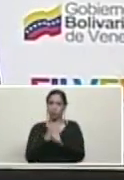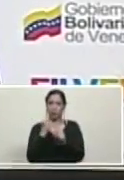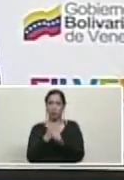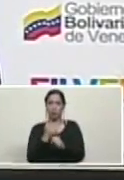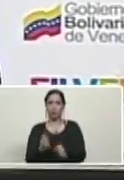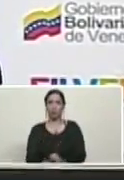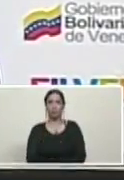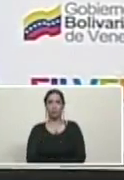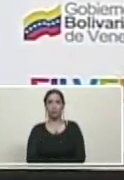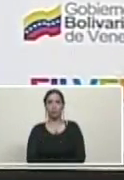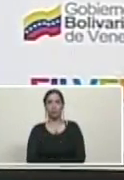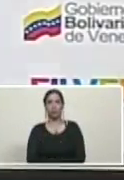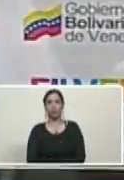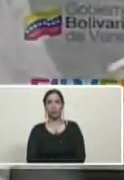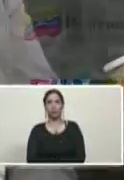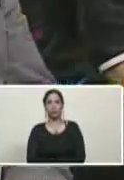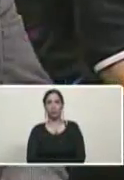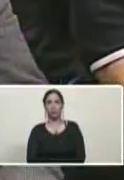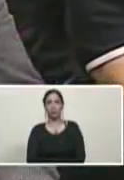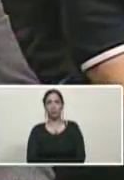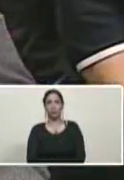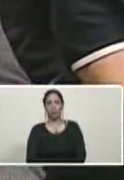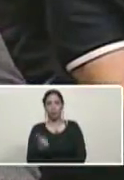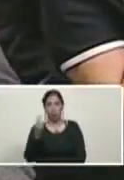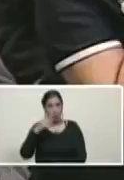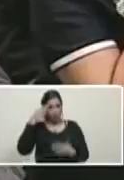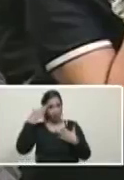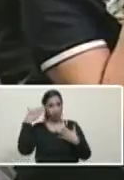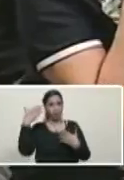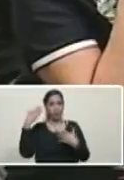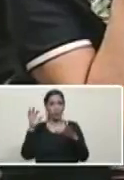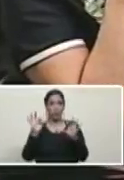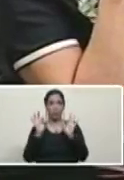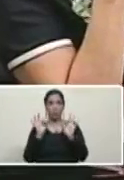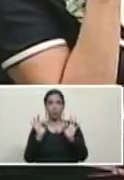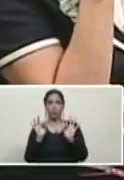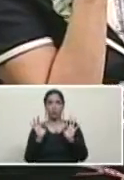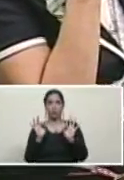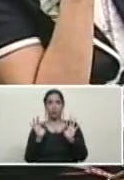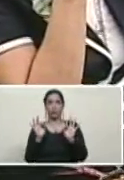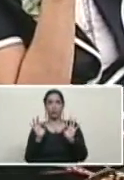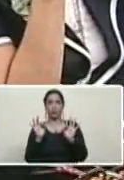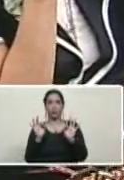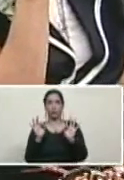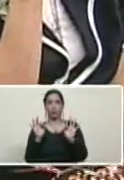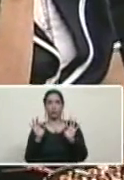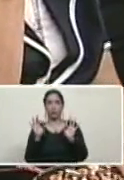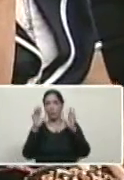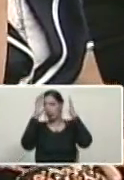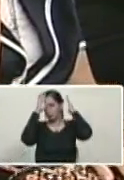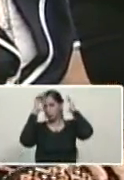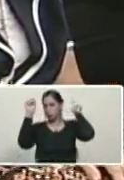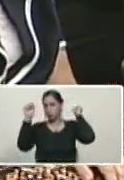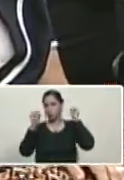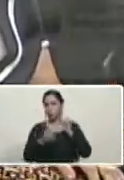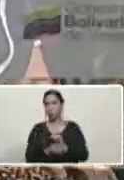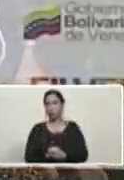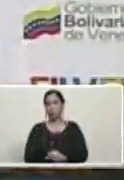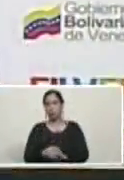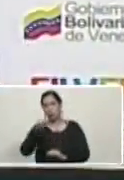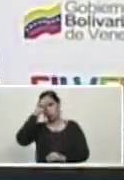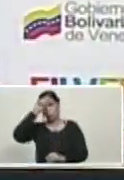lo felicito. También quiero saludar de manera muy especial al embajador de la República de